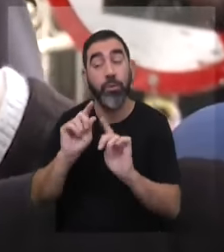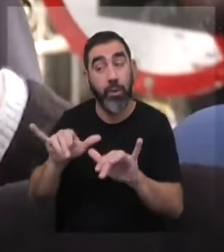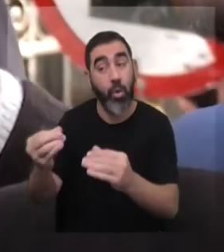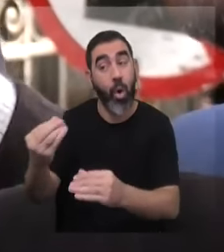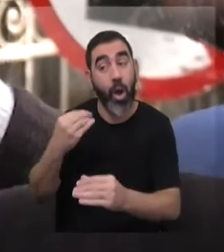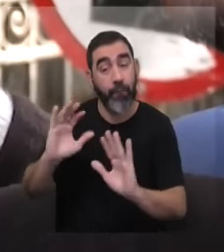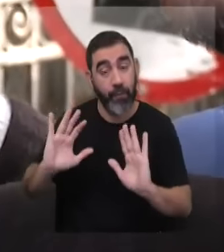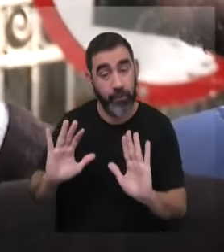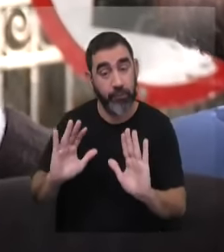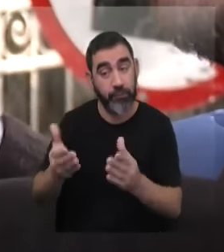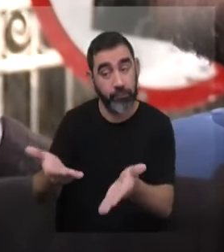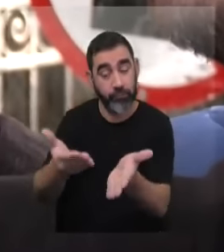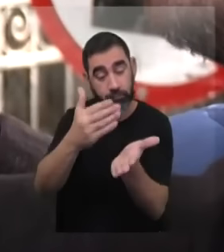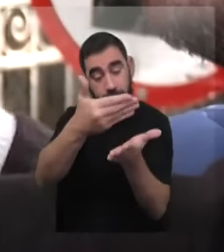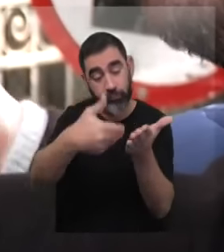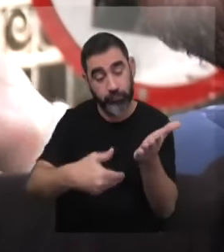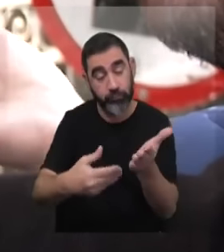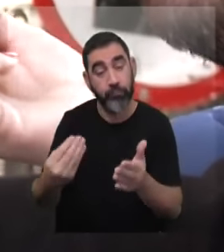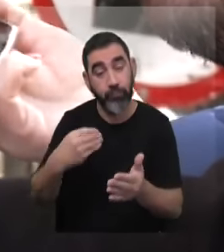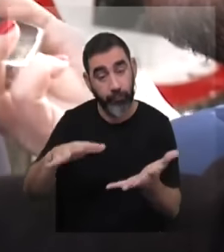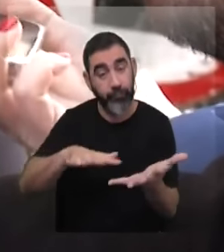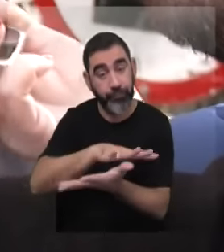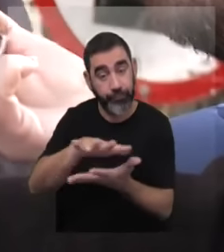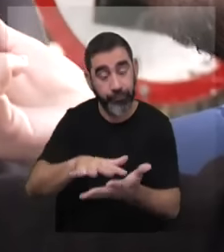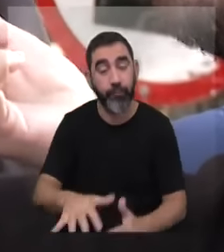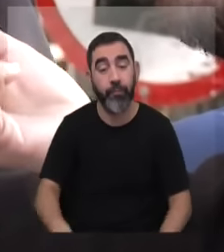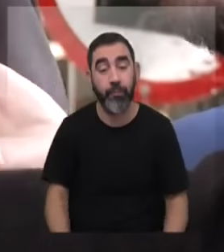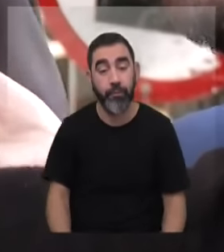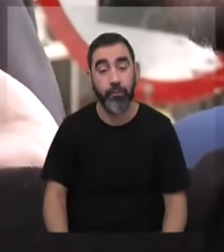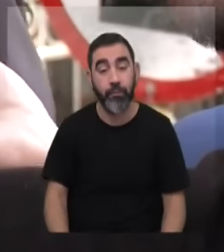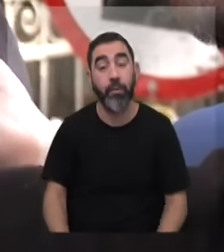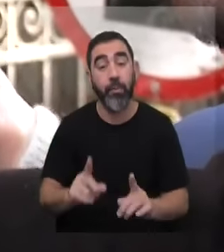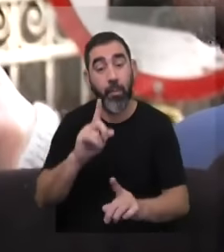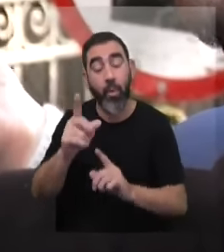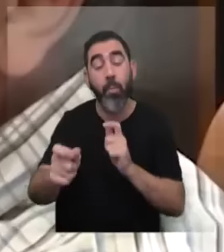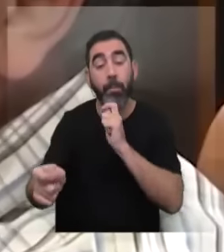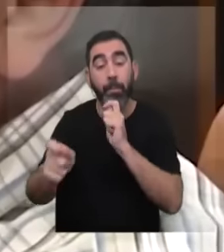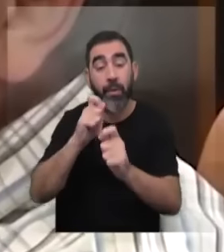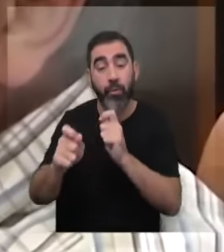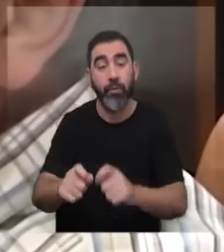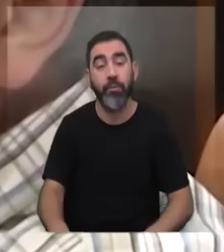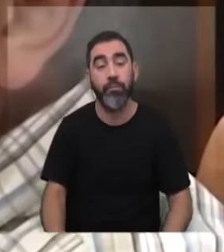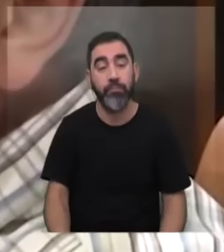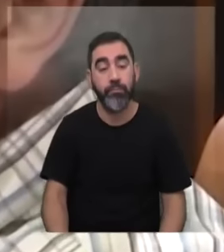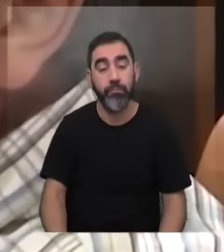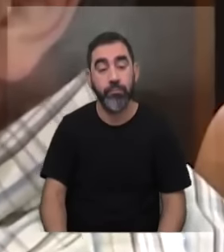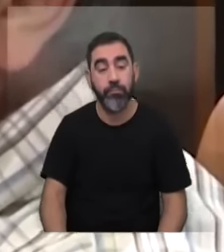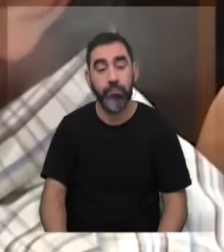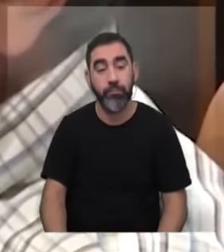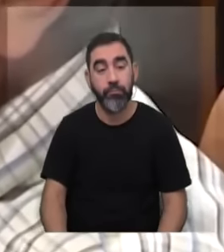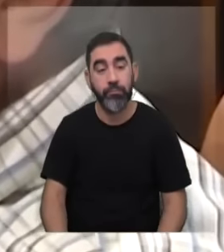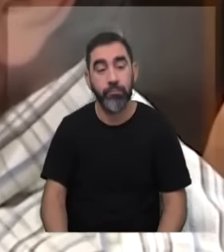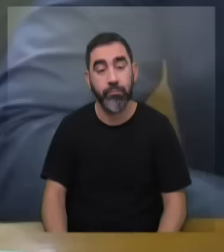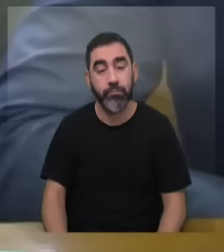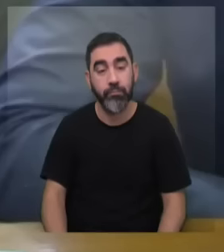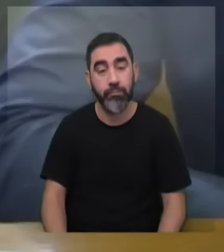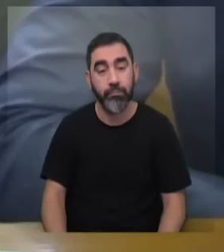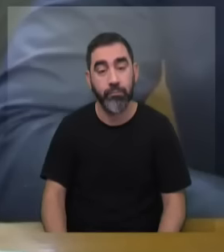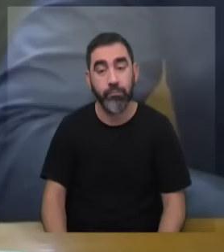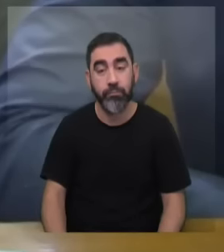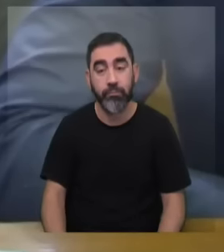alcanzado en el conocimiento de la situación que se registraba y también de algún periodista Eh me pareció